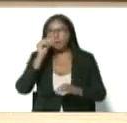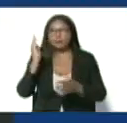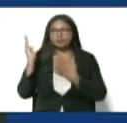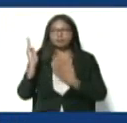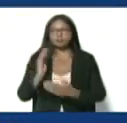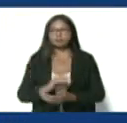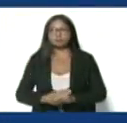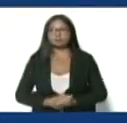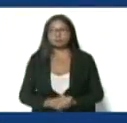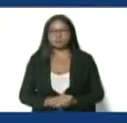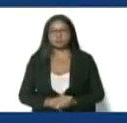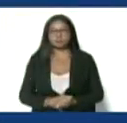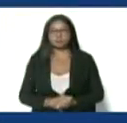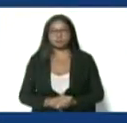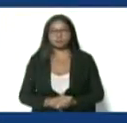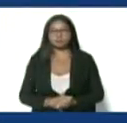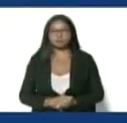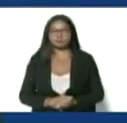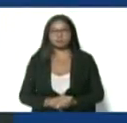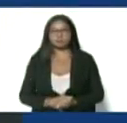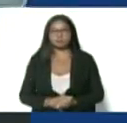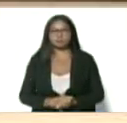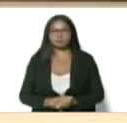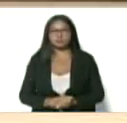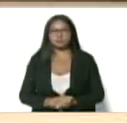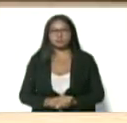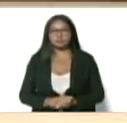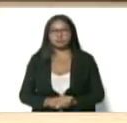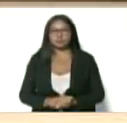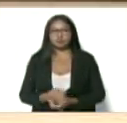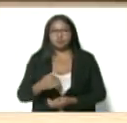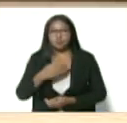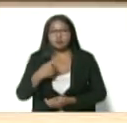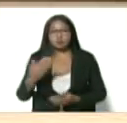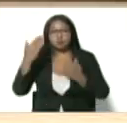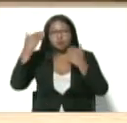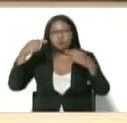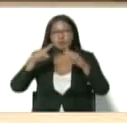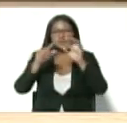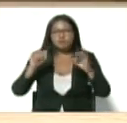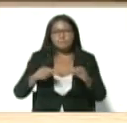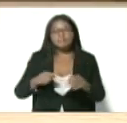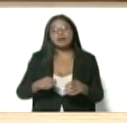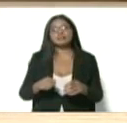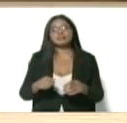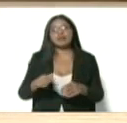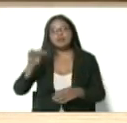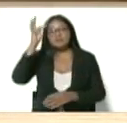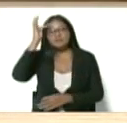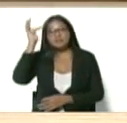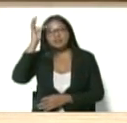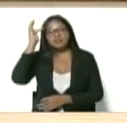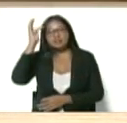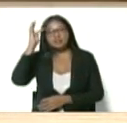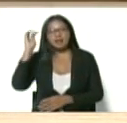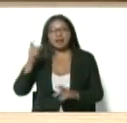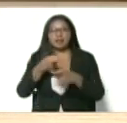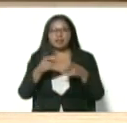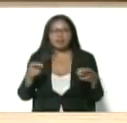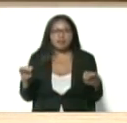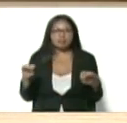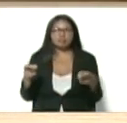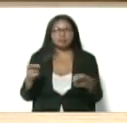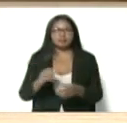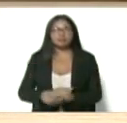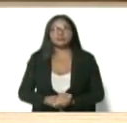amoroso contralor general de la república quiero saludar la presencia del fiscal general de la verdad de la justicia